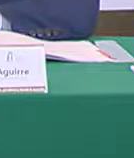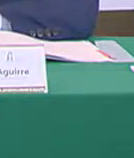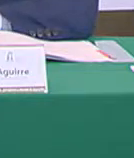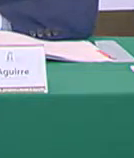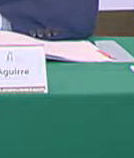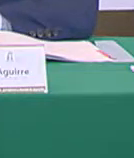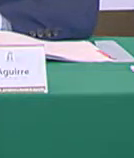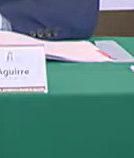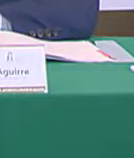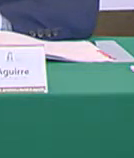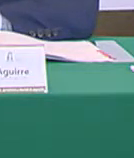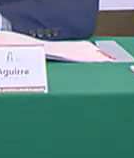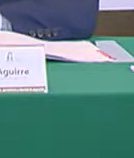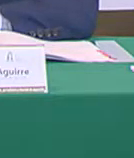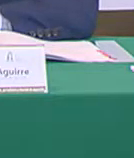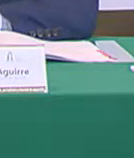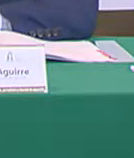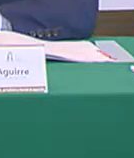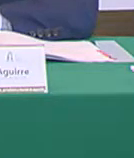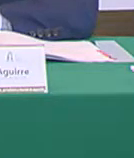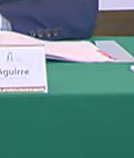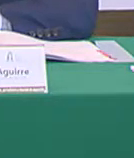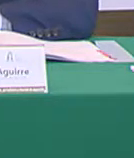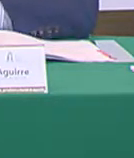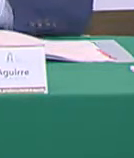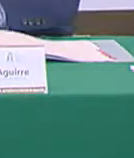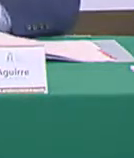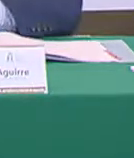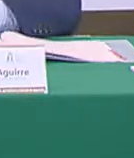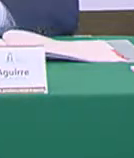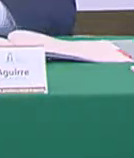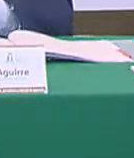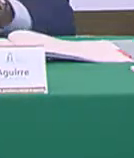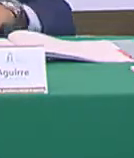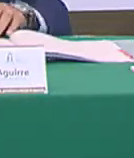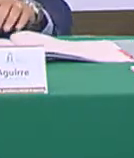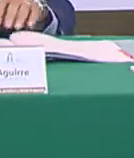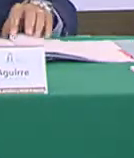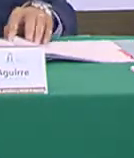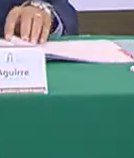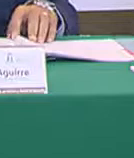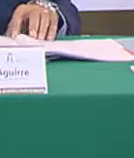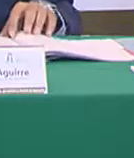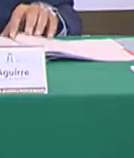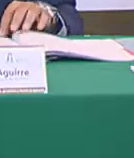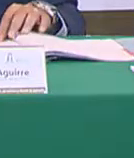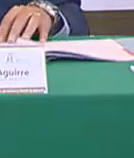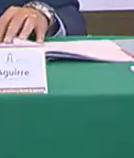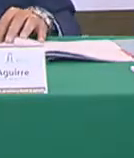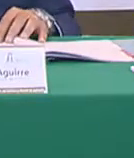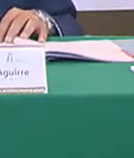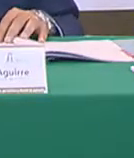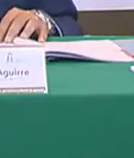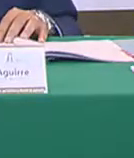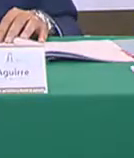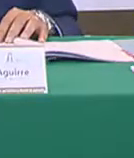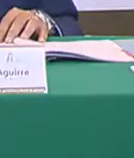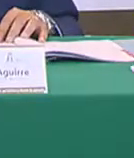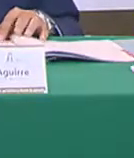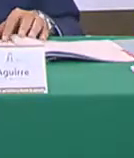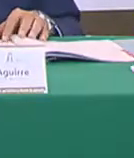todos somos todo oídos para escucharlo doctor guerrero muchísimas gracias por estar aquí muchas gracias querida mónica